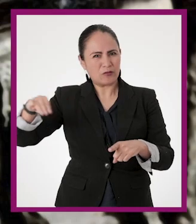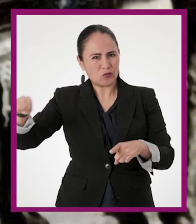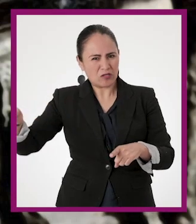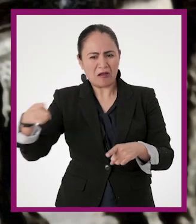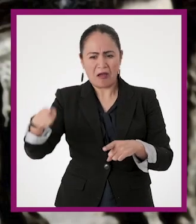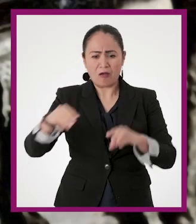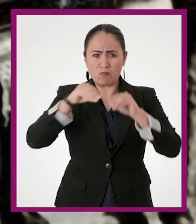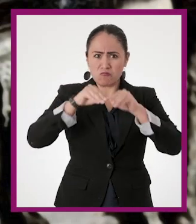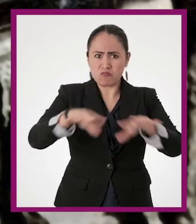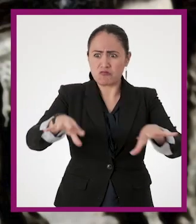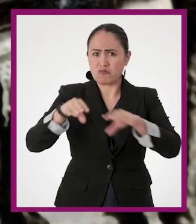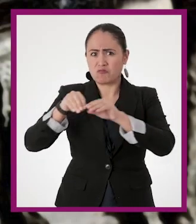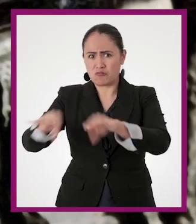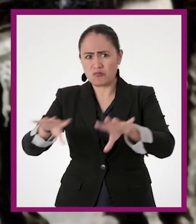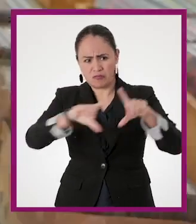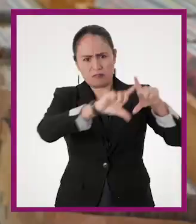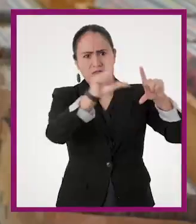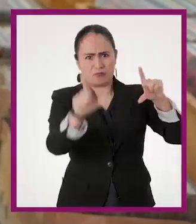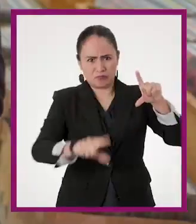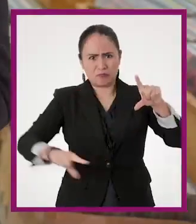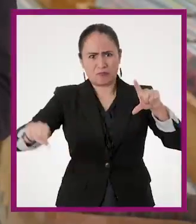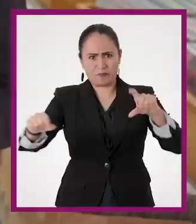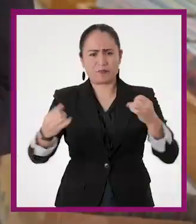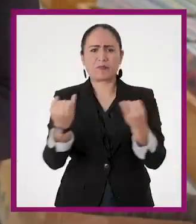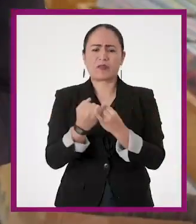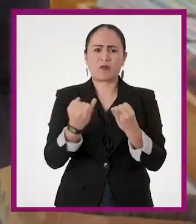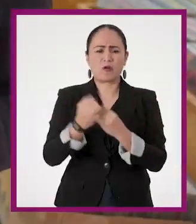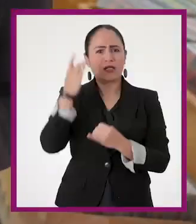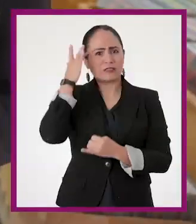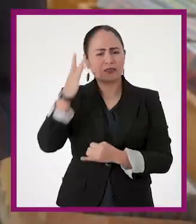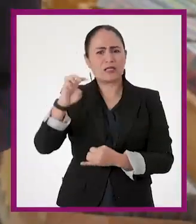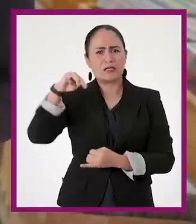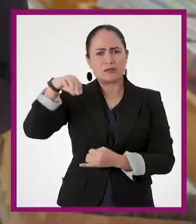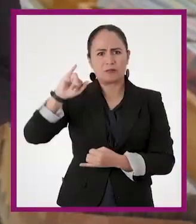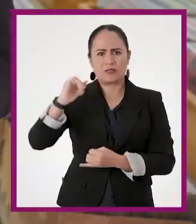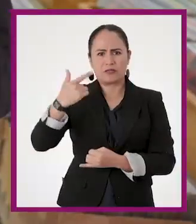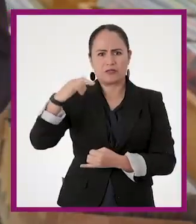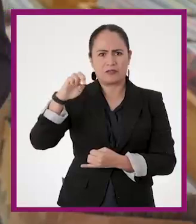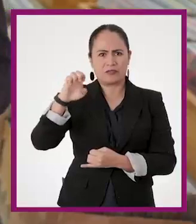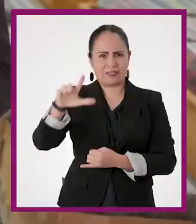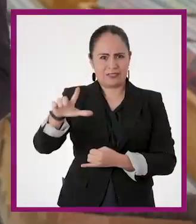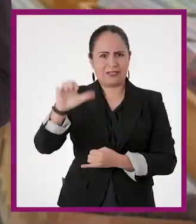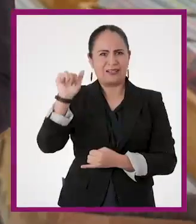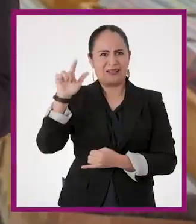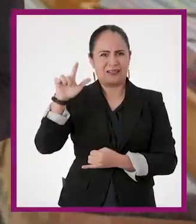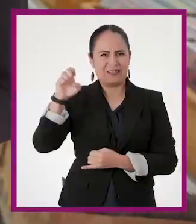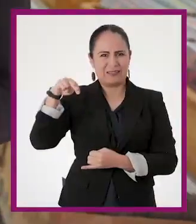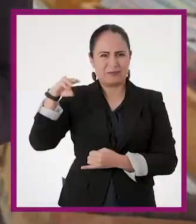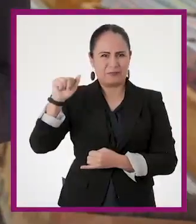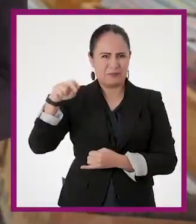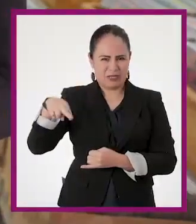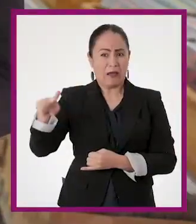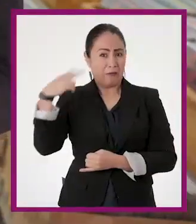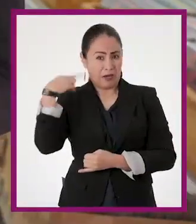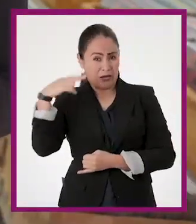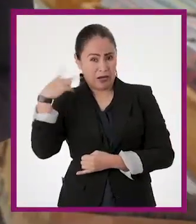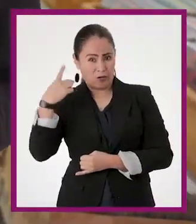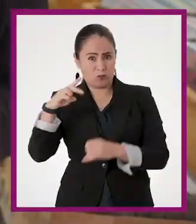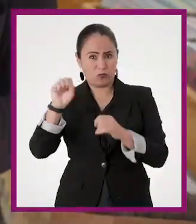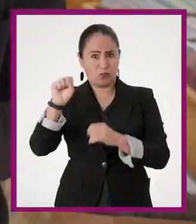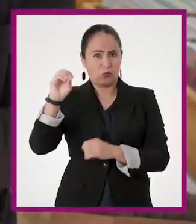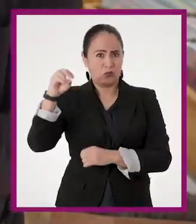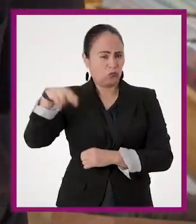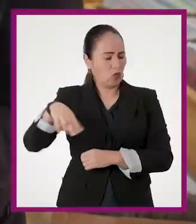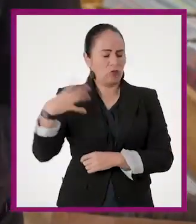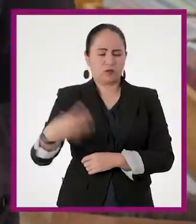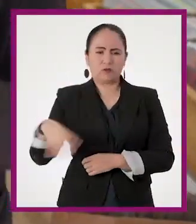cultura purépecha y demás. Pero bueno, pasemos a Miguel Alemán, que era de Veracruz y que le fascinaba el son jarocho y decidió, incluso puso